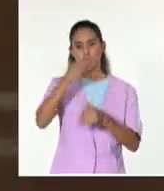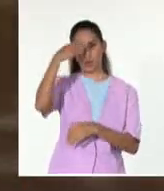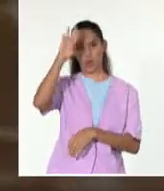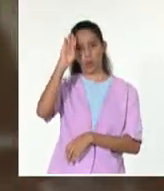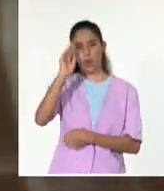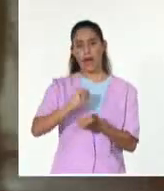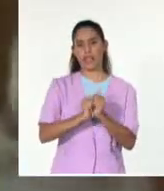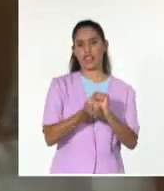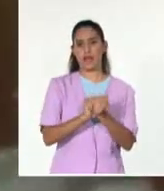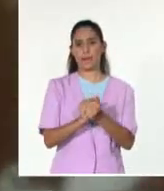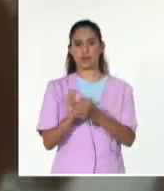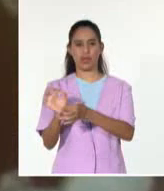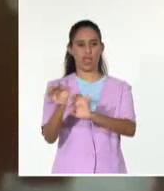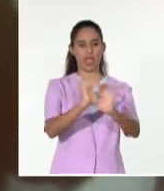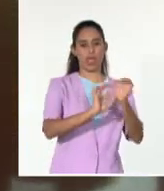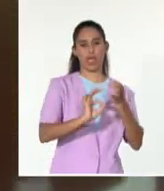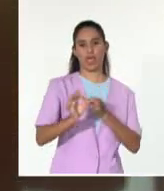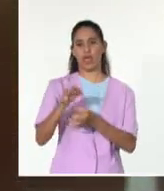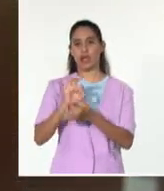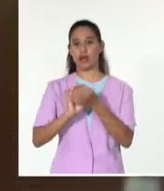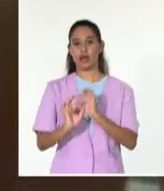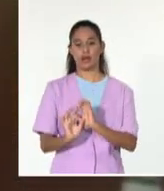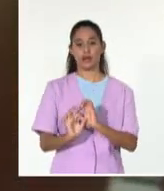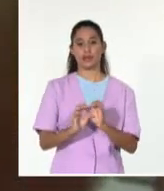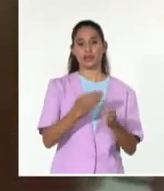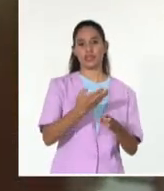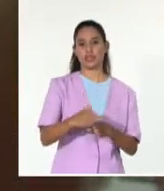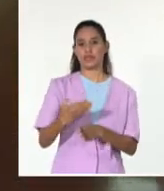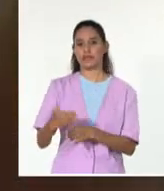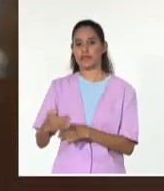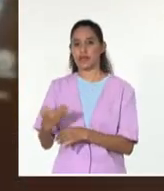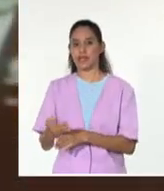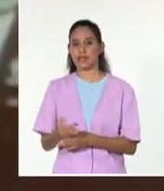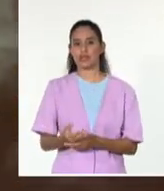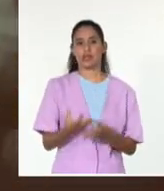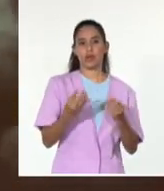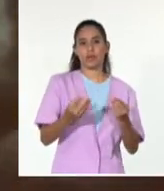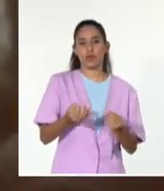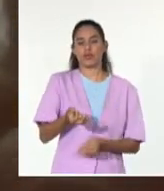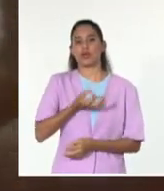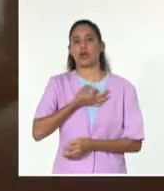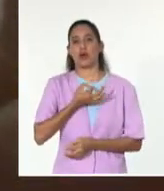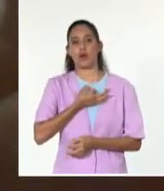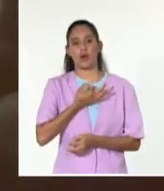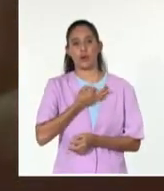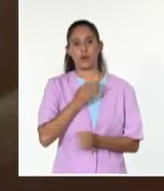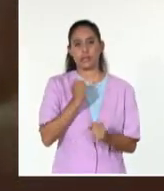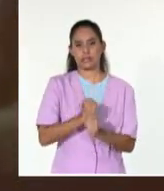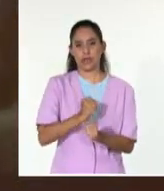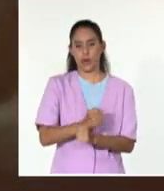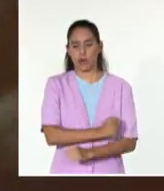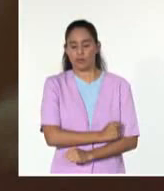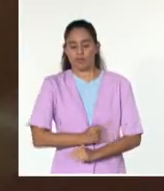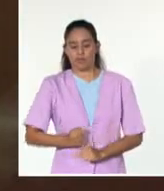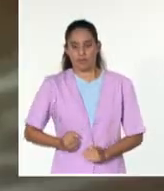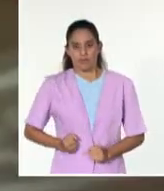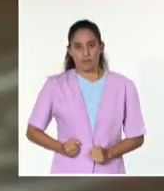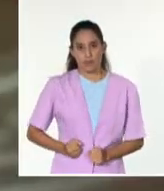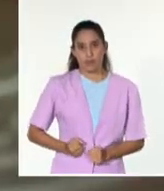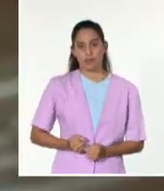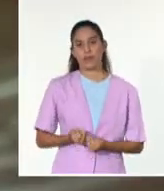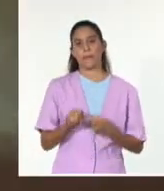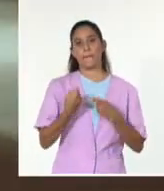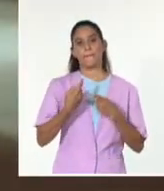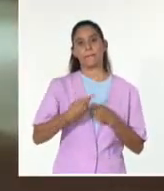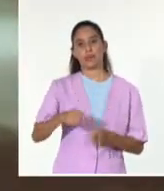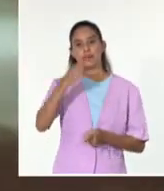Panamericanos, varios son los hitos y proezas conseguidas por nuestros atletas y equipos. Pero sin dudas, la brillante actuación protagonizada